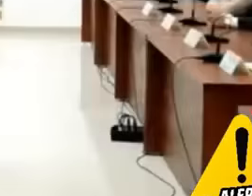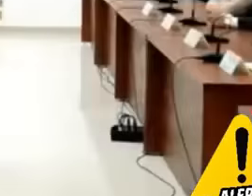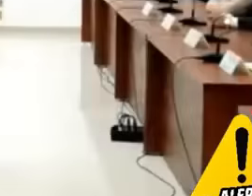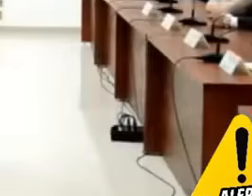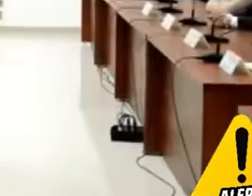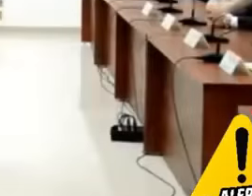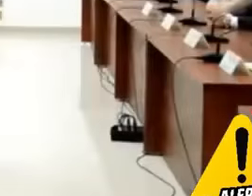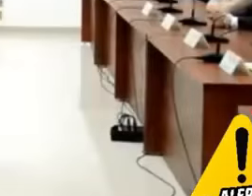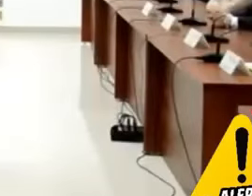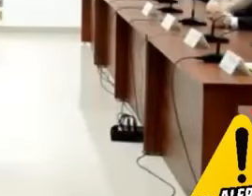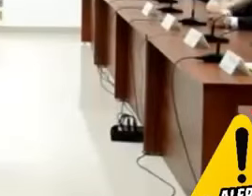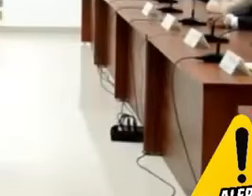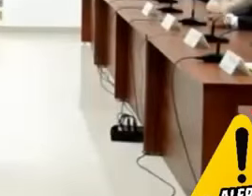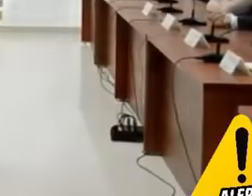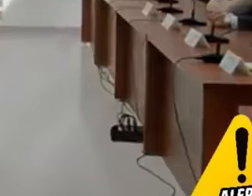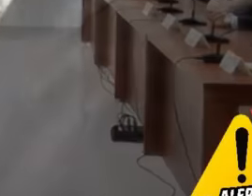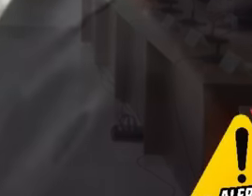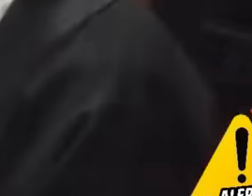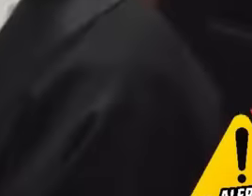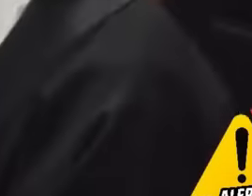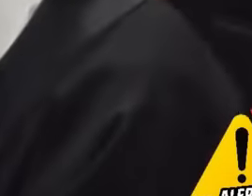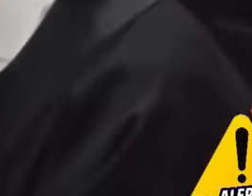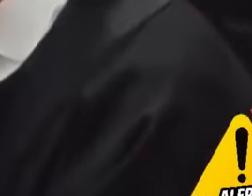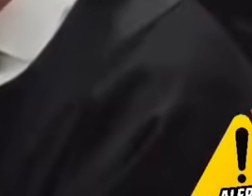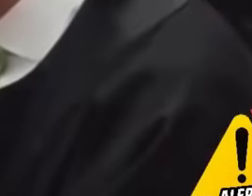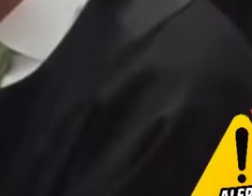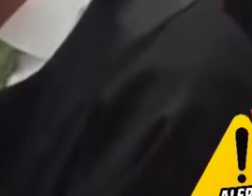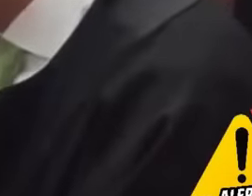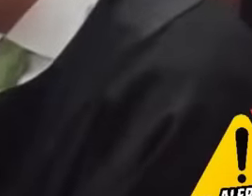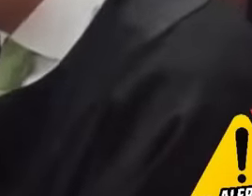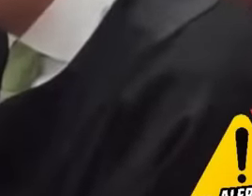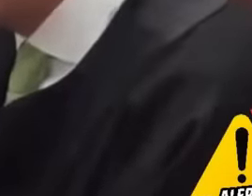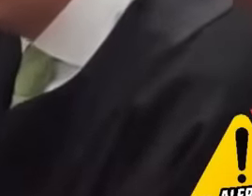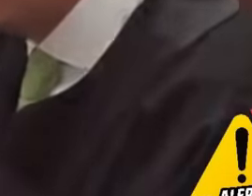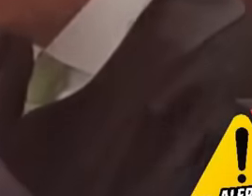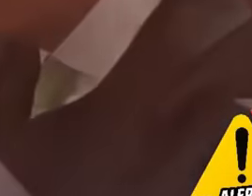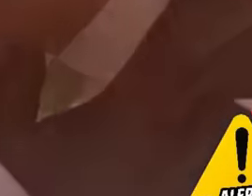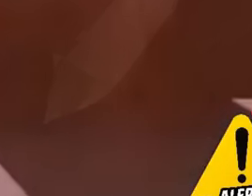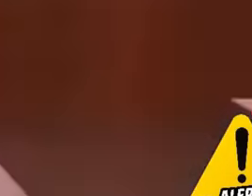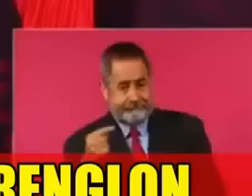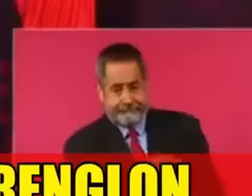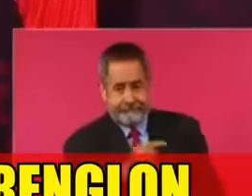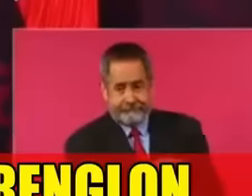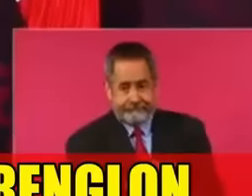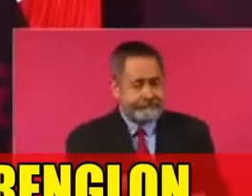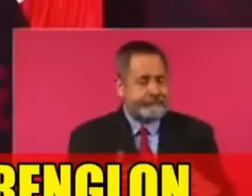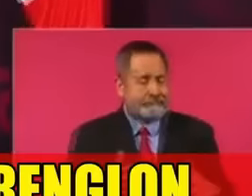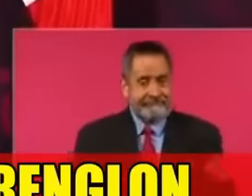o suspender a todo juez que ponga en libertad a este tipo de criminales.